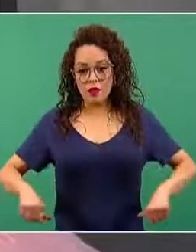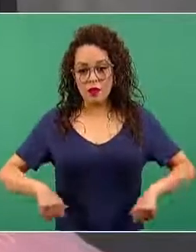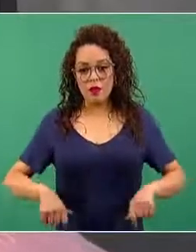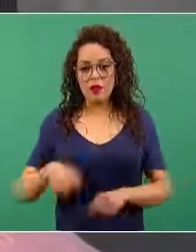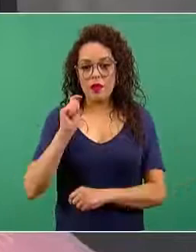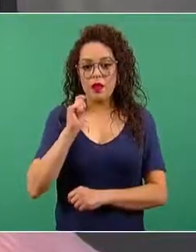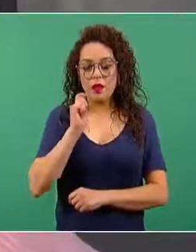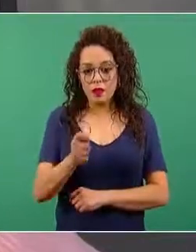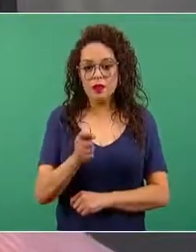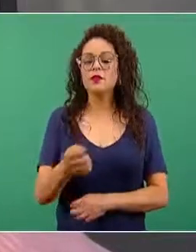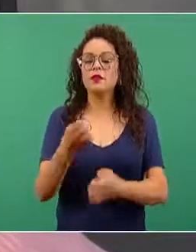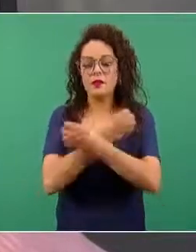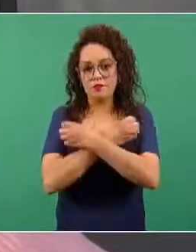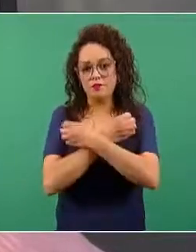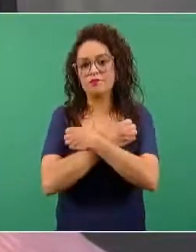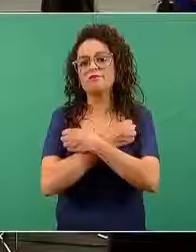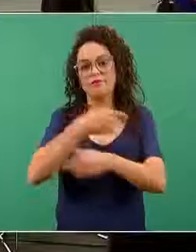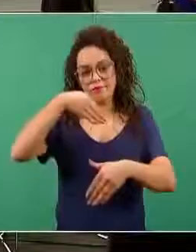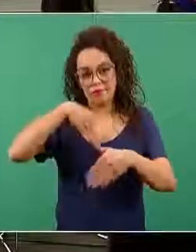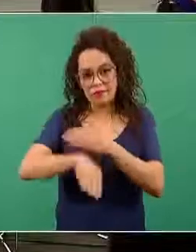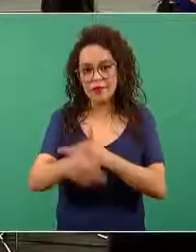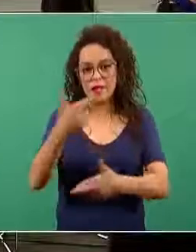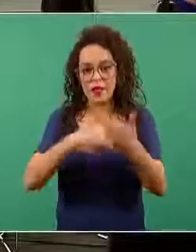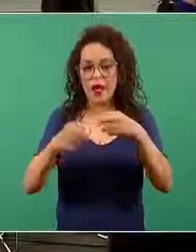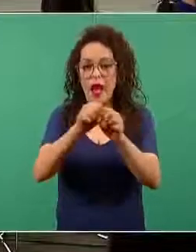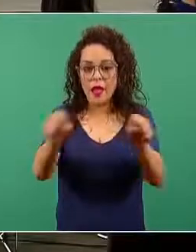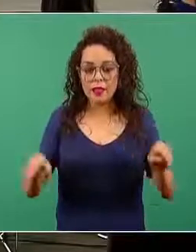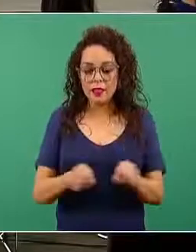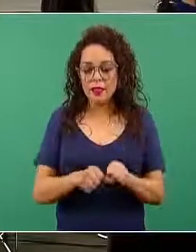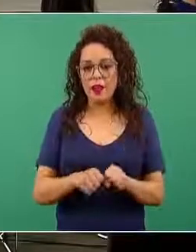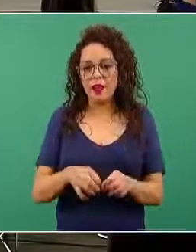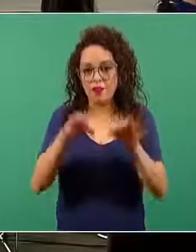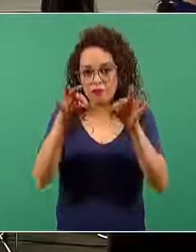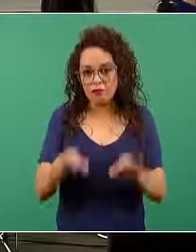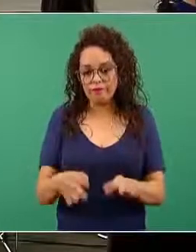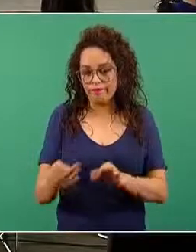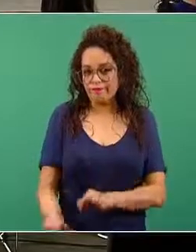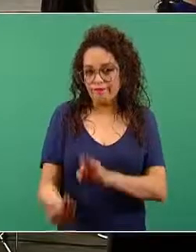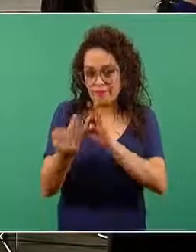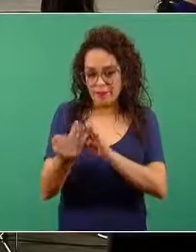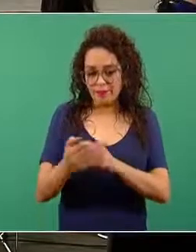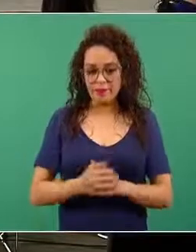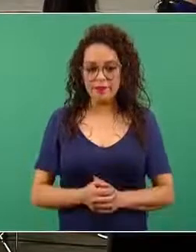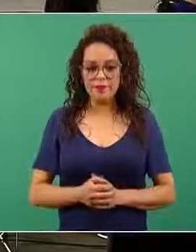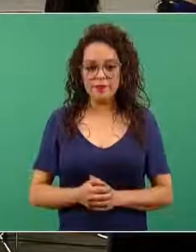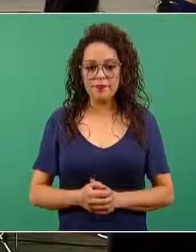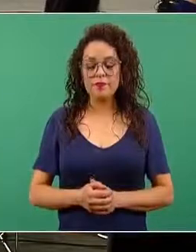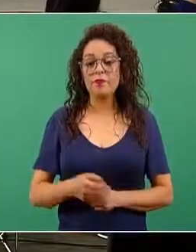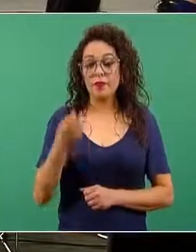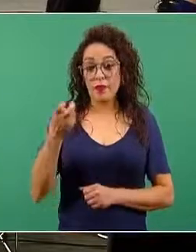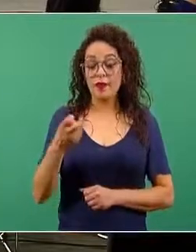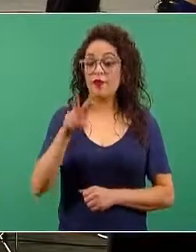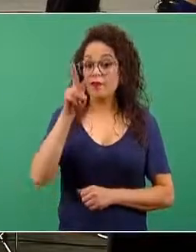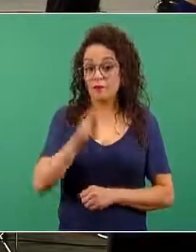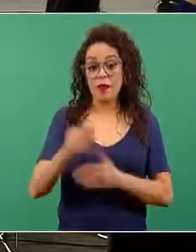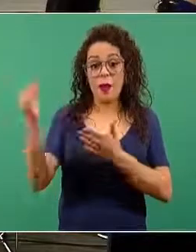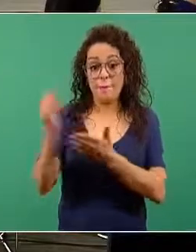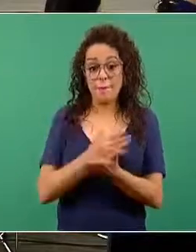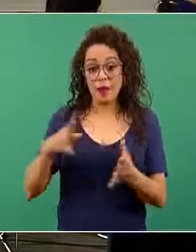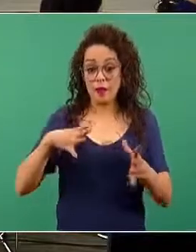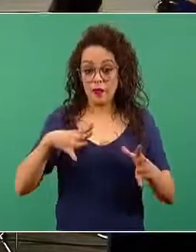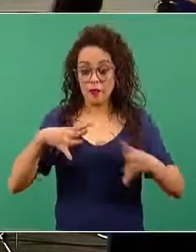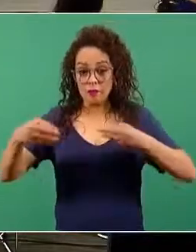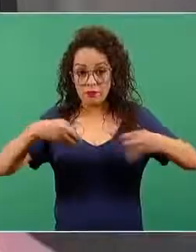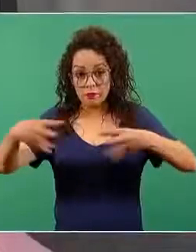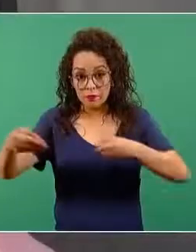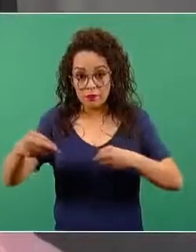en funcionamiento. Y para esto la vacuna puede ser un elemento auxiliar de gran valor para disminuir el riesgo de transmisión y de